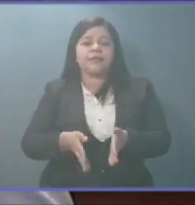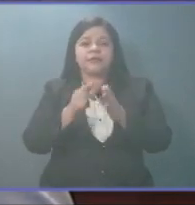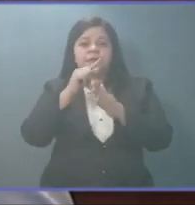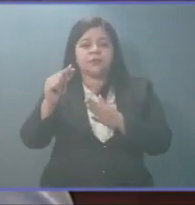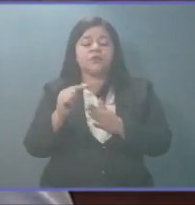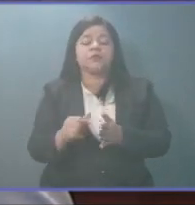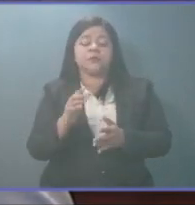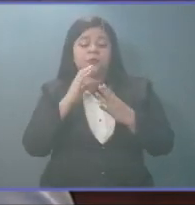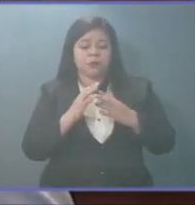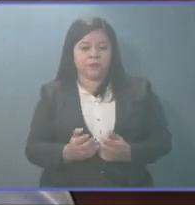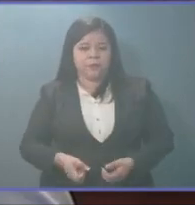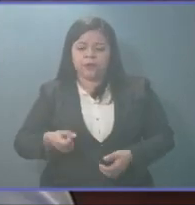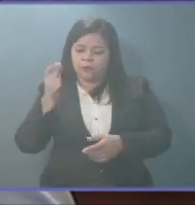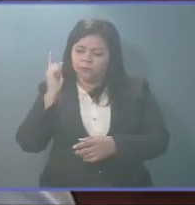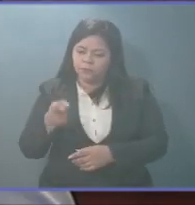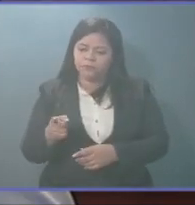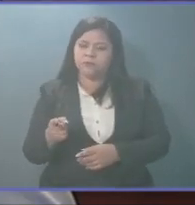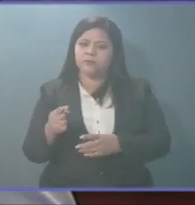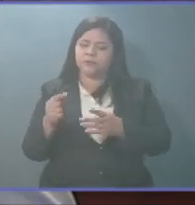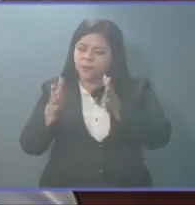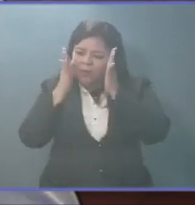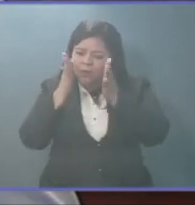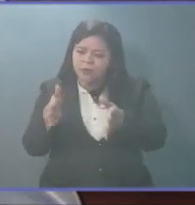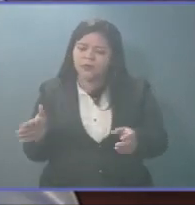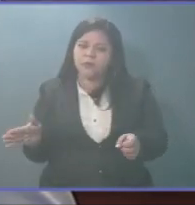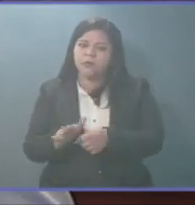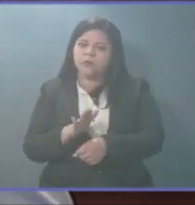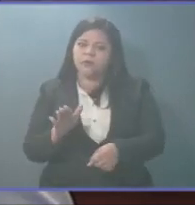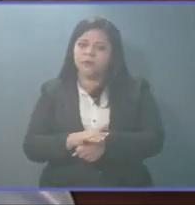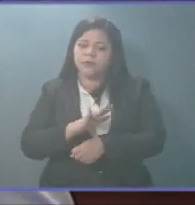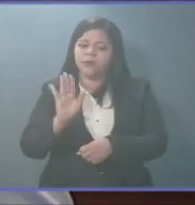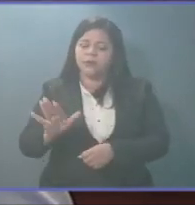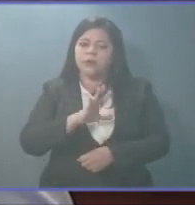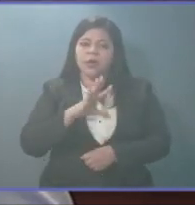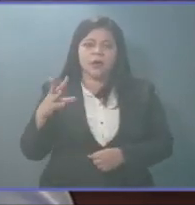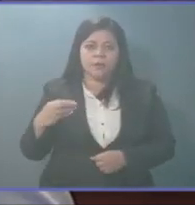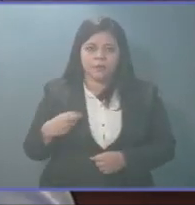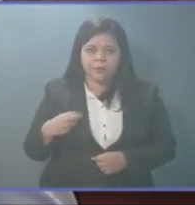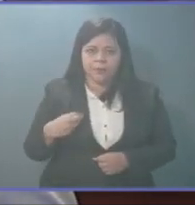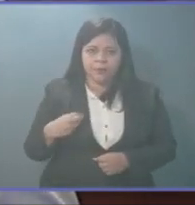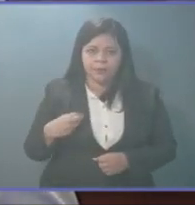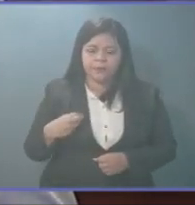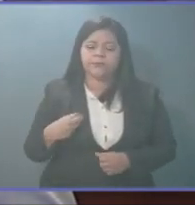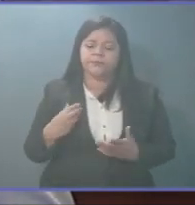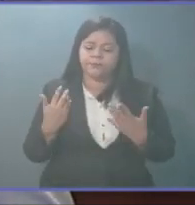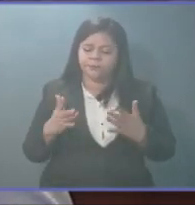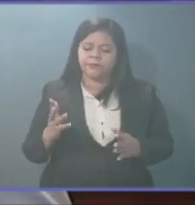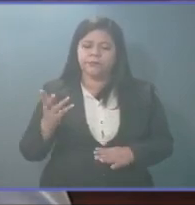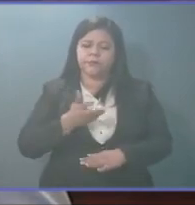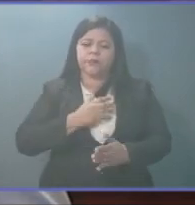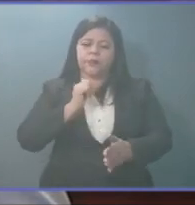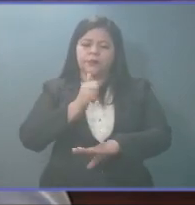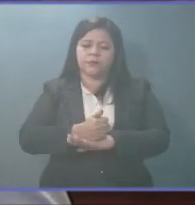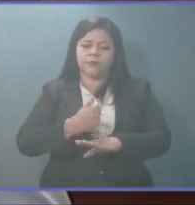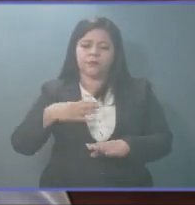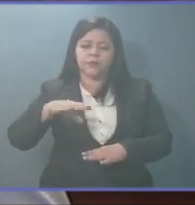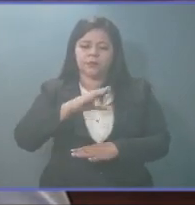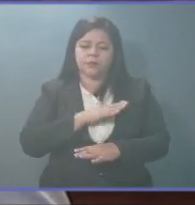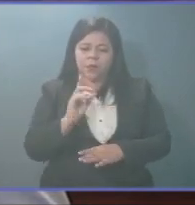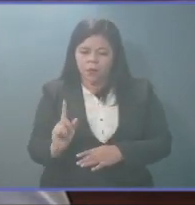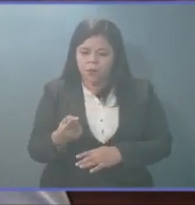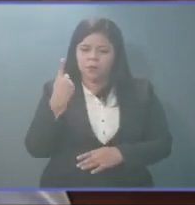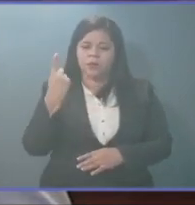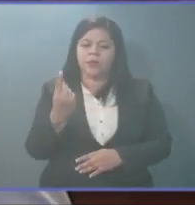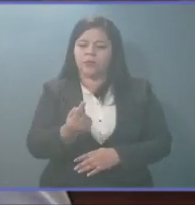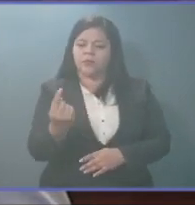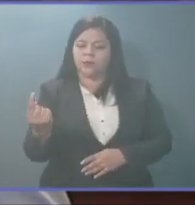que tienen como mandato promover una atención integral a las familias. Hemos instalado el Consejo de Régimen Único de